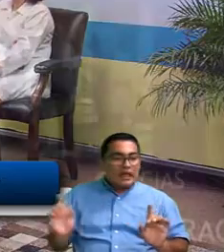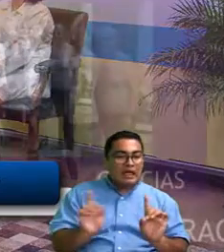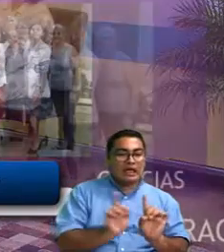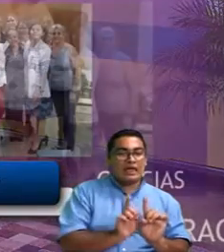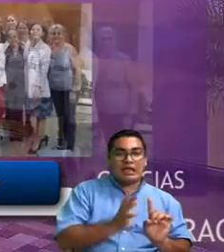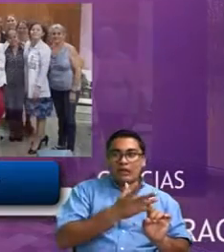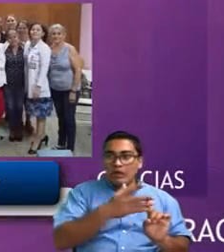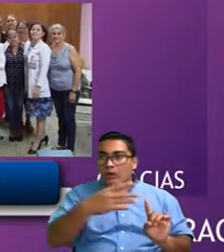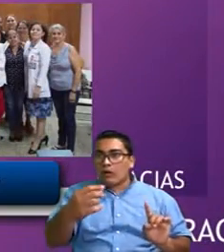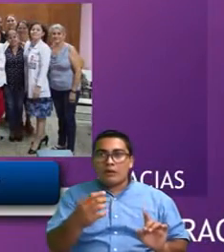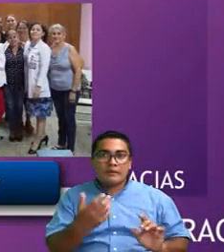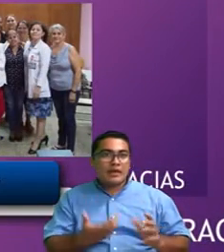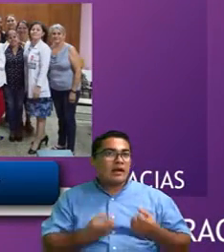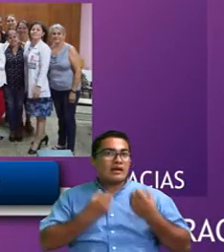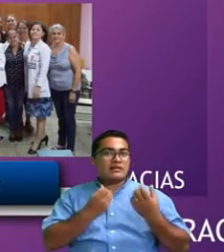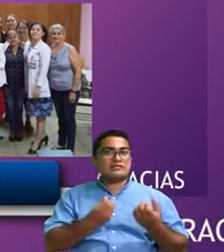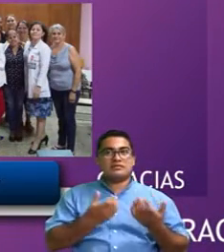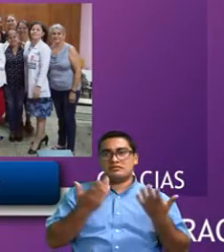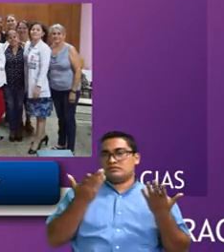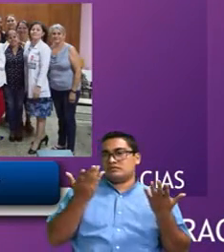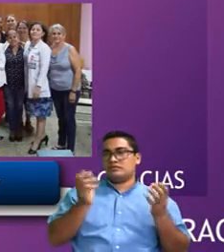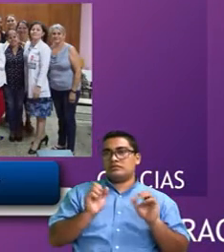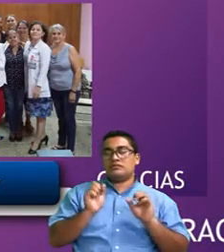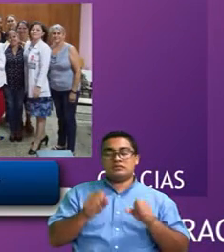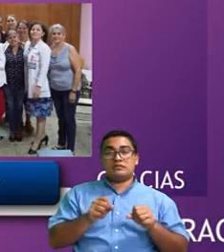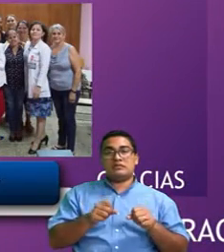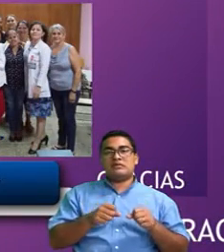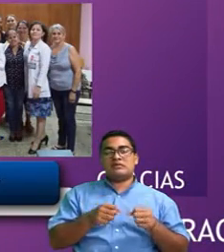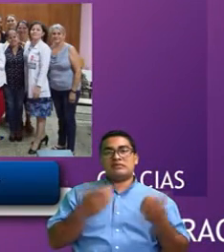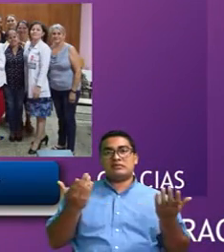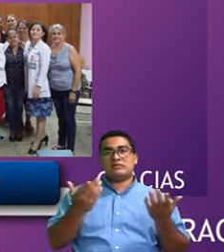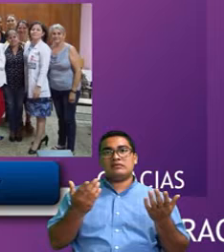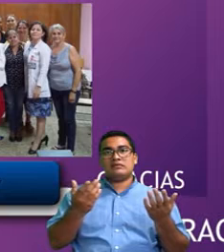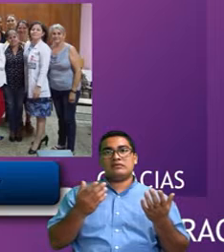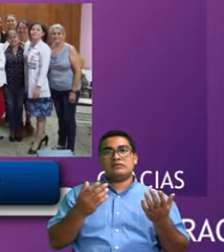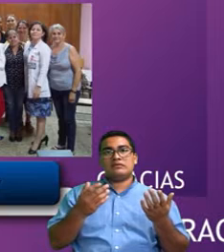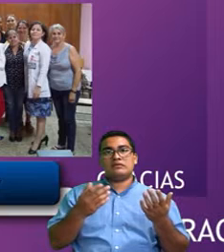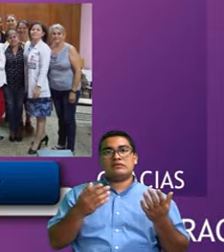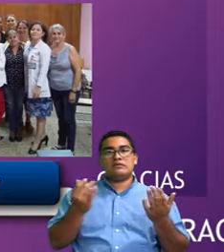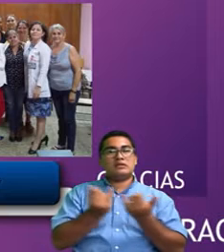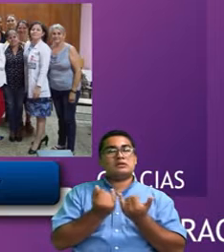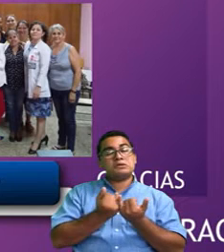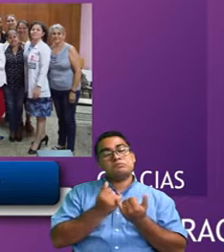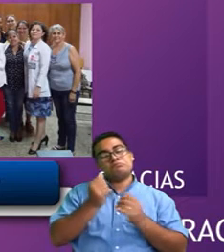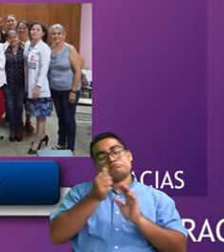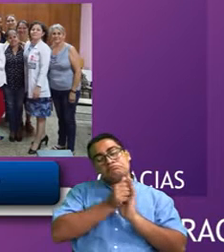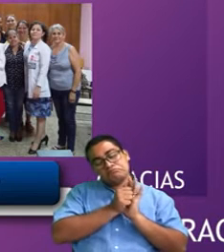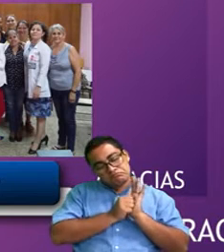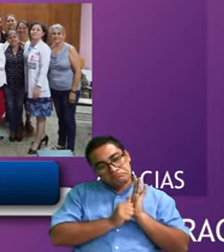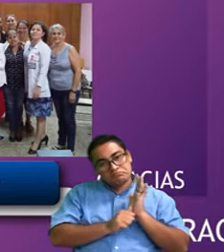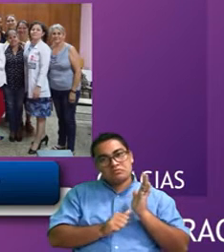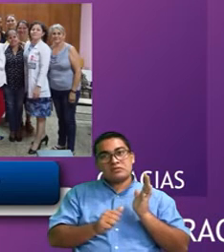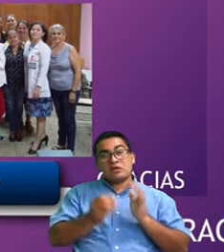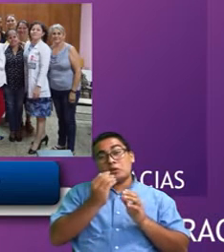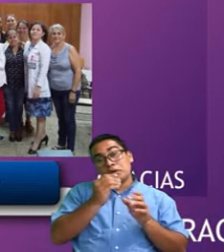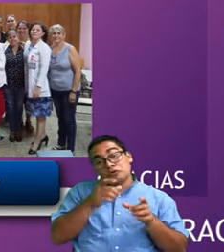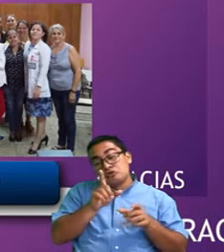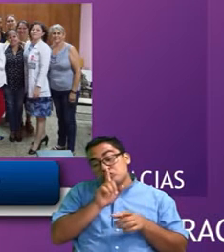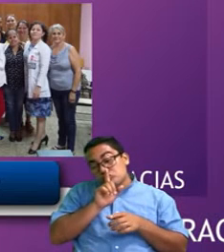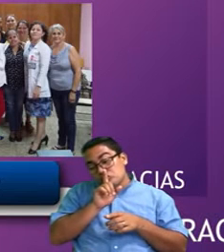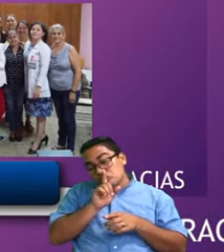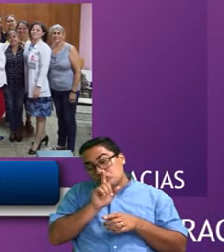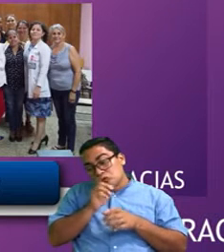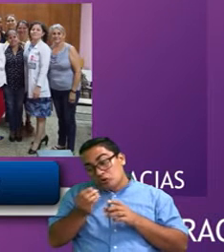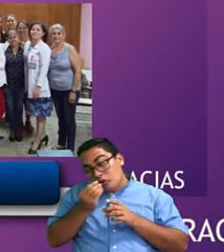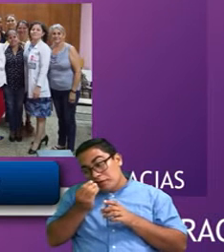puede pasar, o la quimioterapia o la radiación, y lo aísla, la aíslan a la paciente y la paciente se deprime más porque ya comen una esquinita aparte, cuando